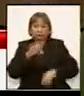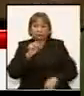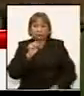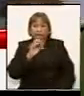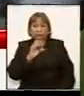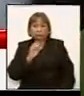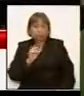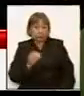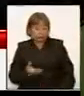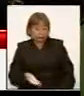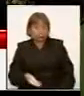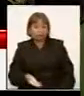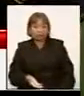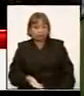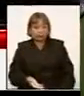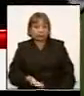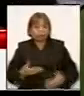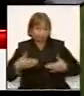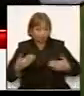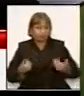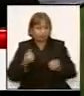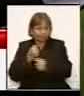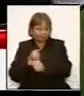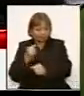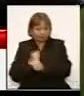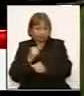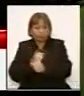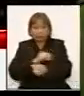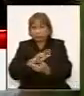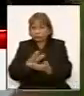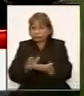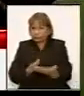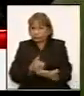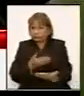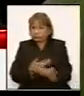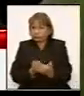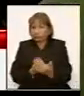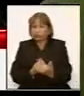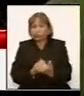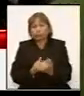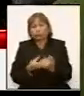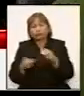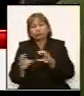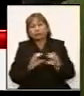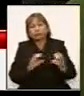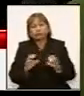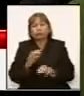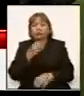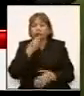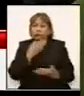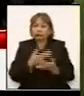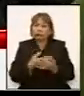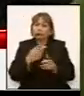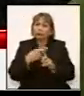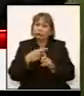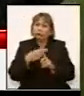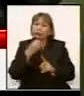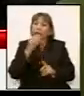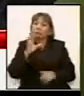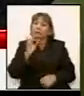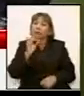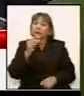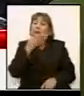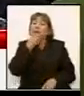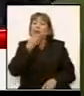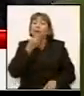pues no a hacer todos los trabajos de gabinete para poder realizar todo el trabajo a favor de nuestro pueblo de Ocho y Siempre, Independencia,